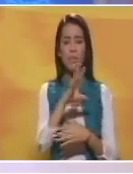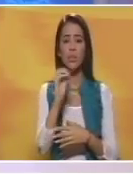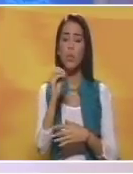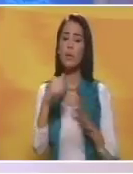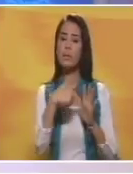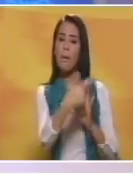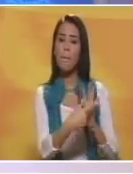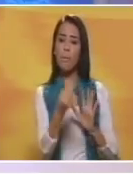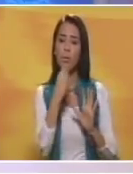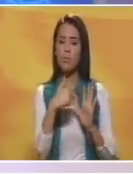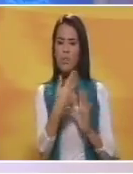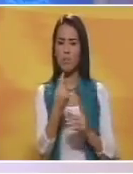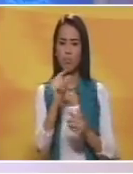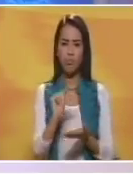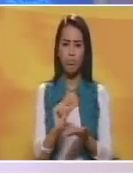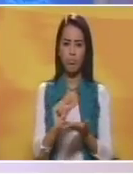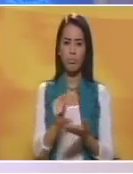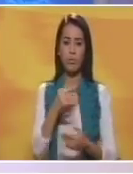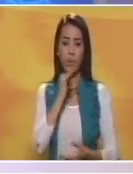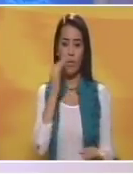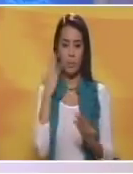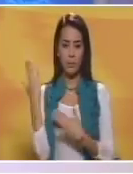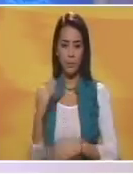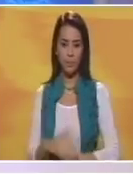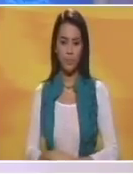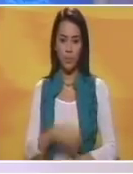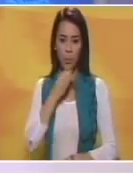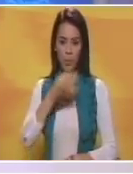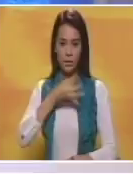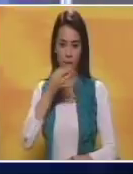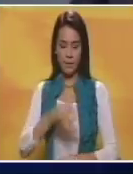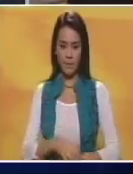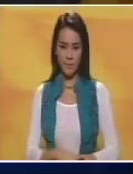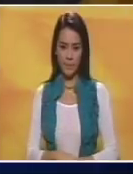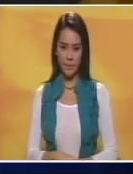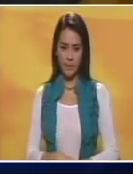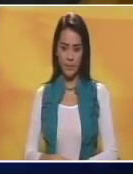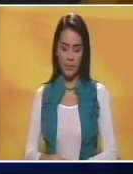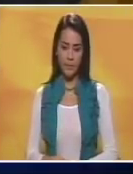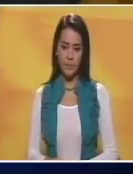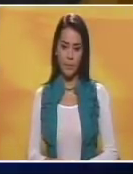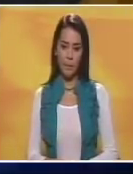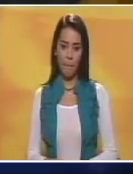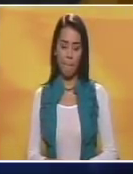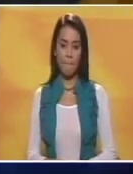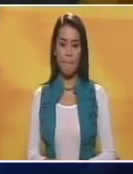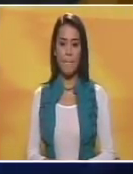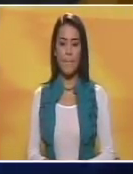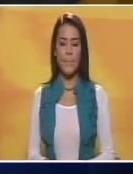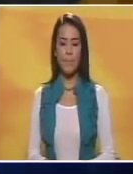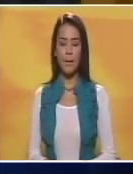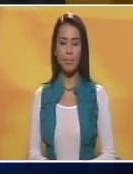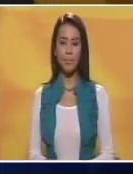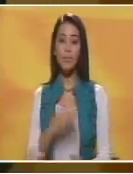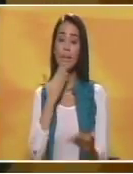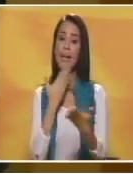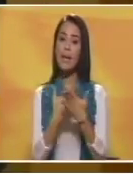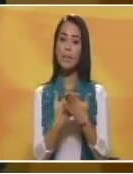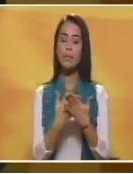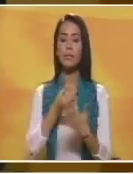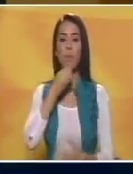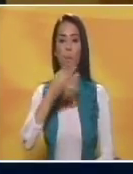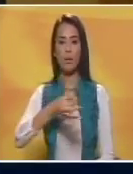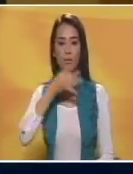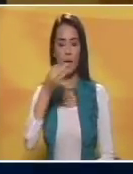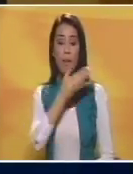productos. Manuel Covela nos tiene el reporte. Adelante, Manuel, te escuchamos. Buenas tardes. Sí, así es, gracias. Buenas tardes.